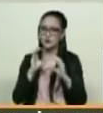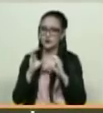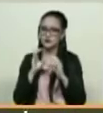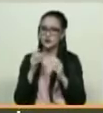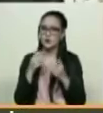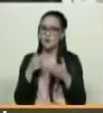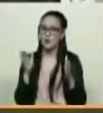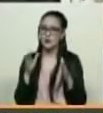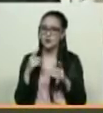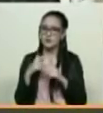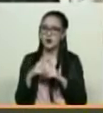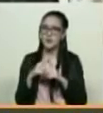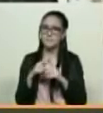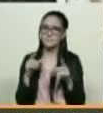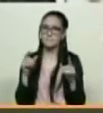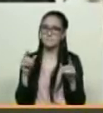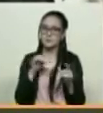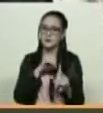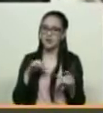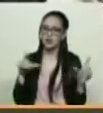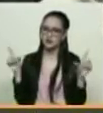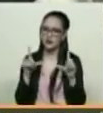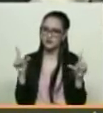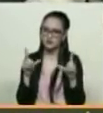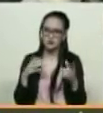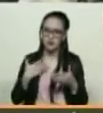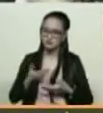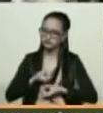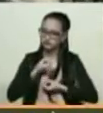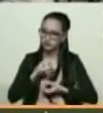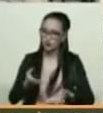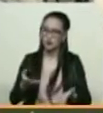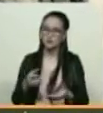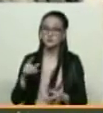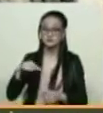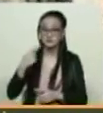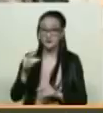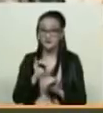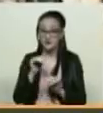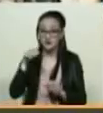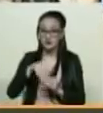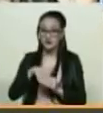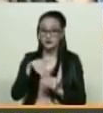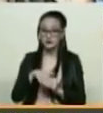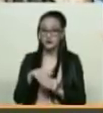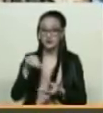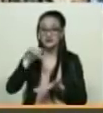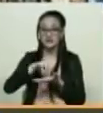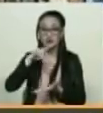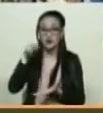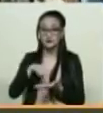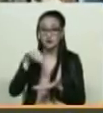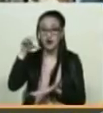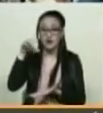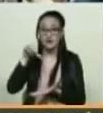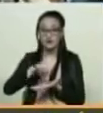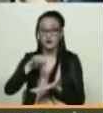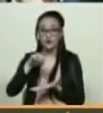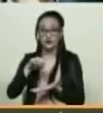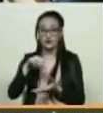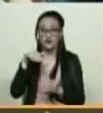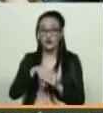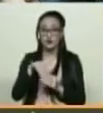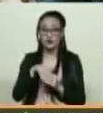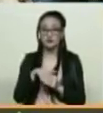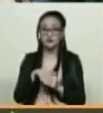y privados. A la fecha de la convocatoria de las elecciones, los centros nacionales de votación serán reinstaurados